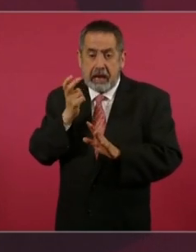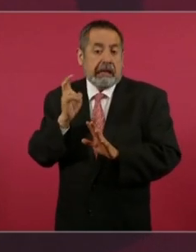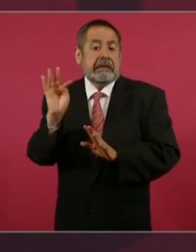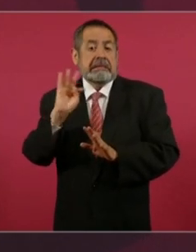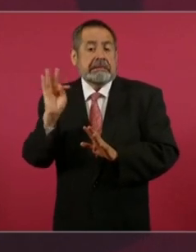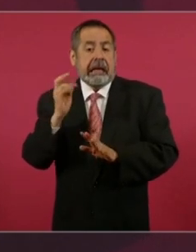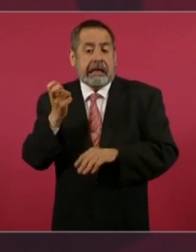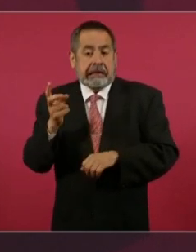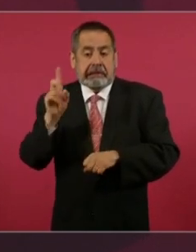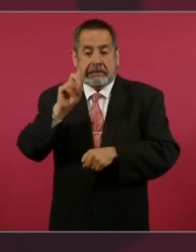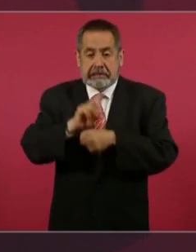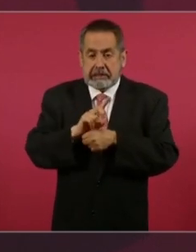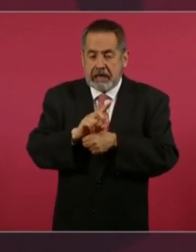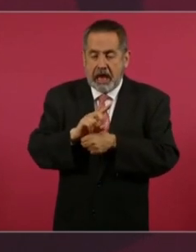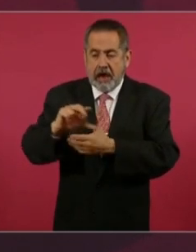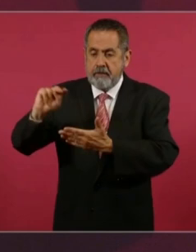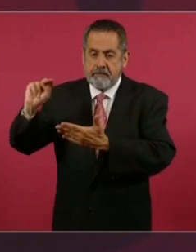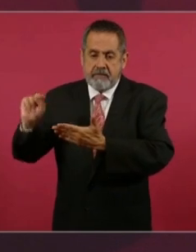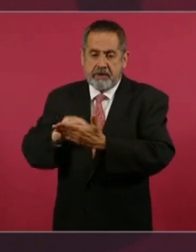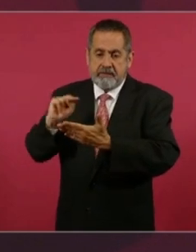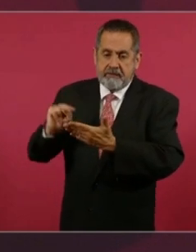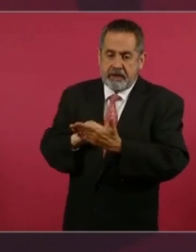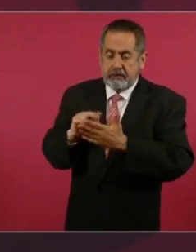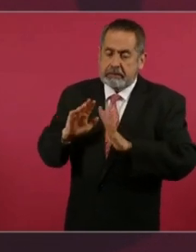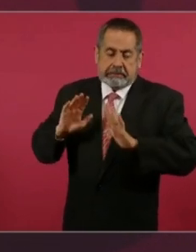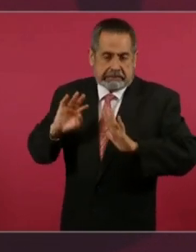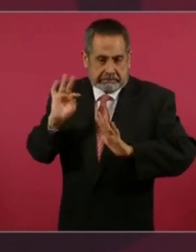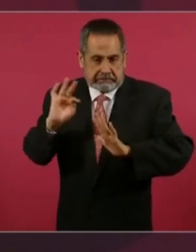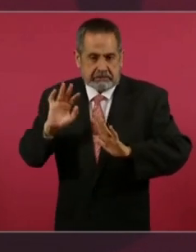día firmamos